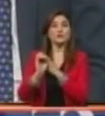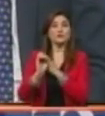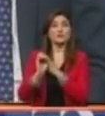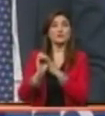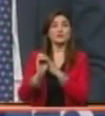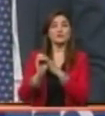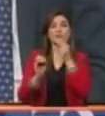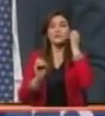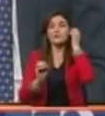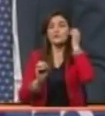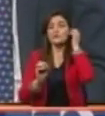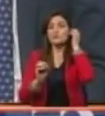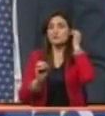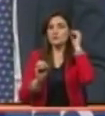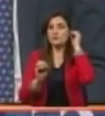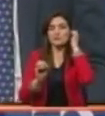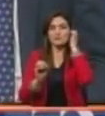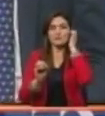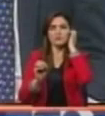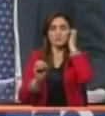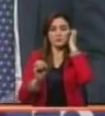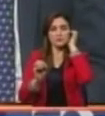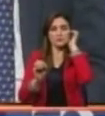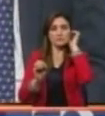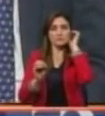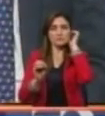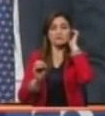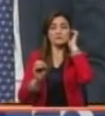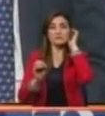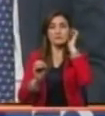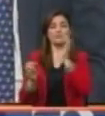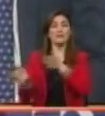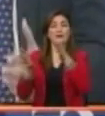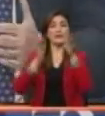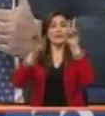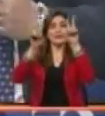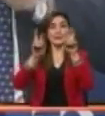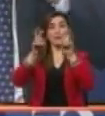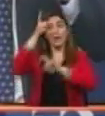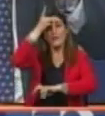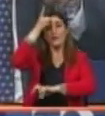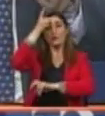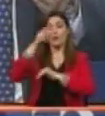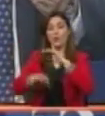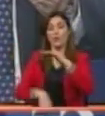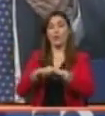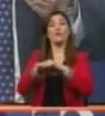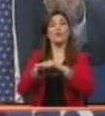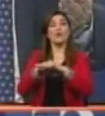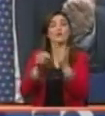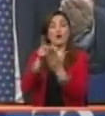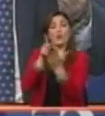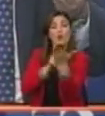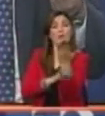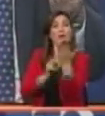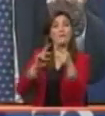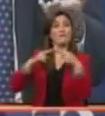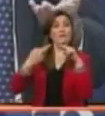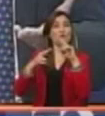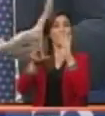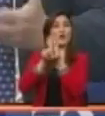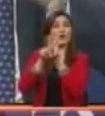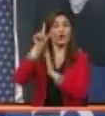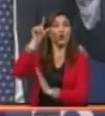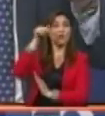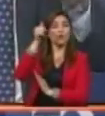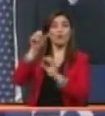Quedó también faltando temas como, por ejemplo, el límite de endeudamiento. Va a mandar un programa, una reforma legal para que el